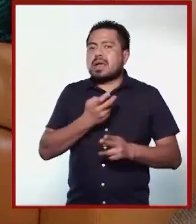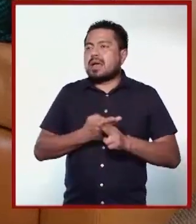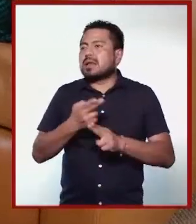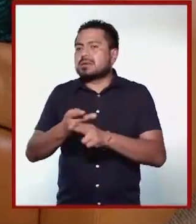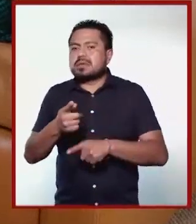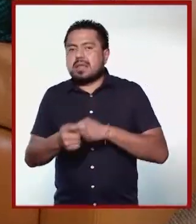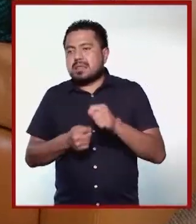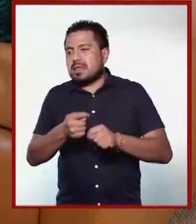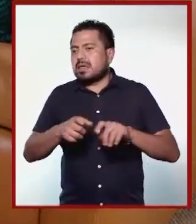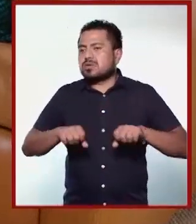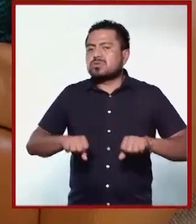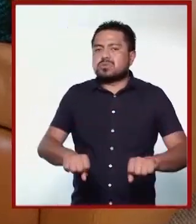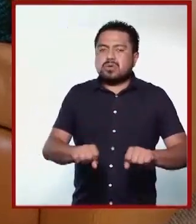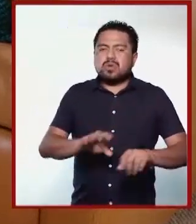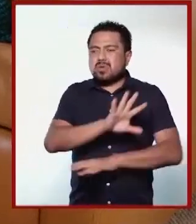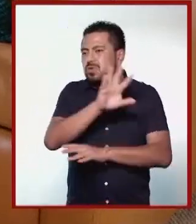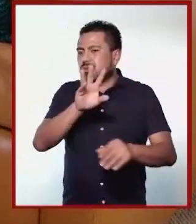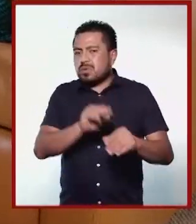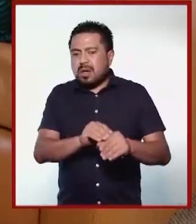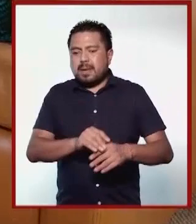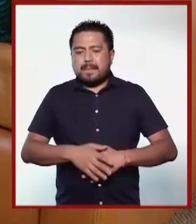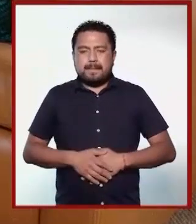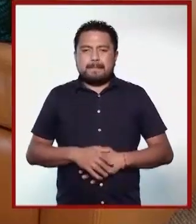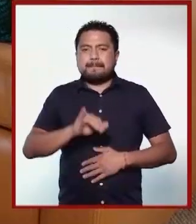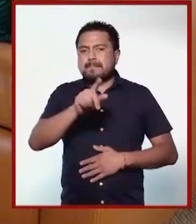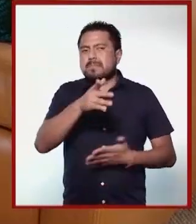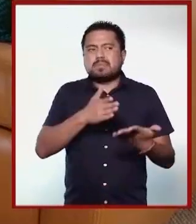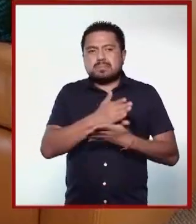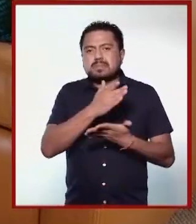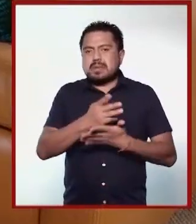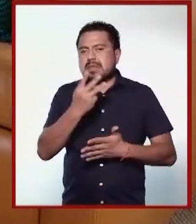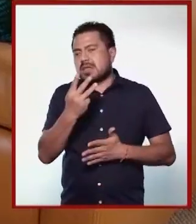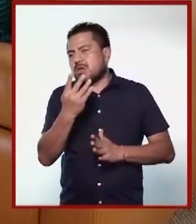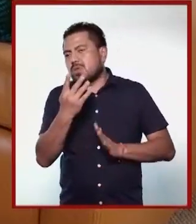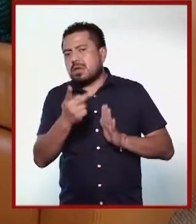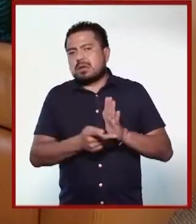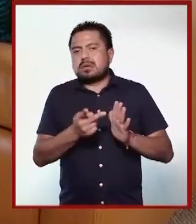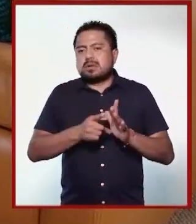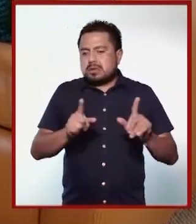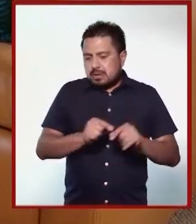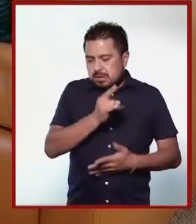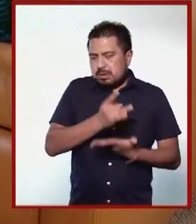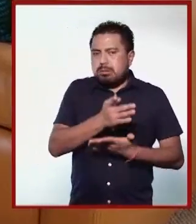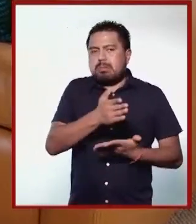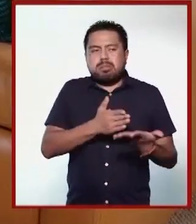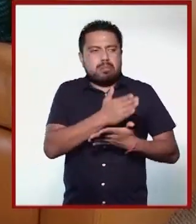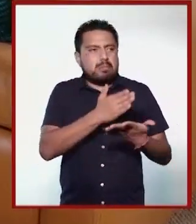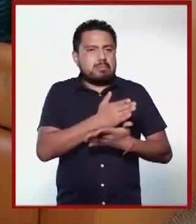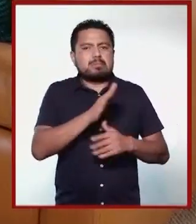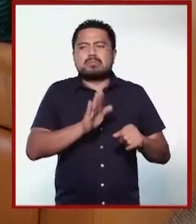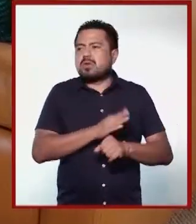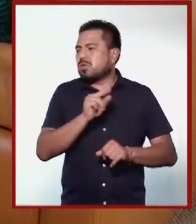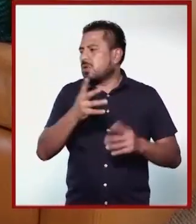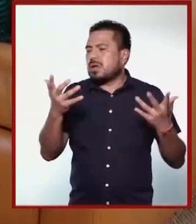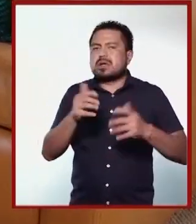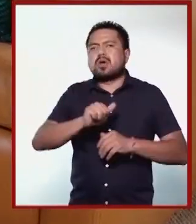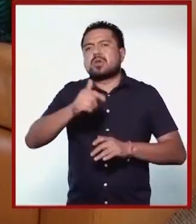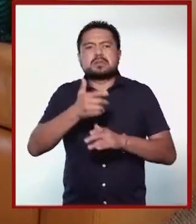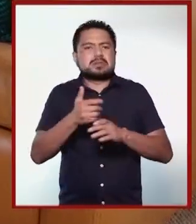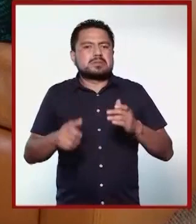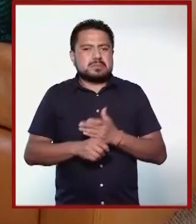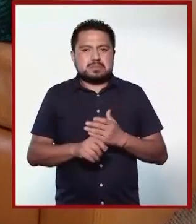al súper, todo, o sea... Que ibas 3 o 4 veces nada más por ir, ¿no? Claro. O por no hacer otra cosa,